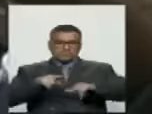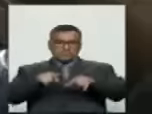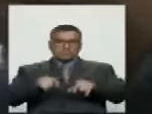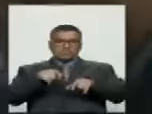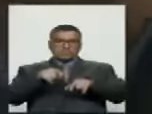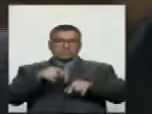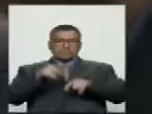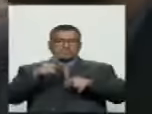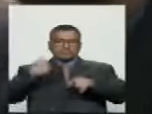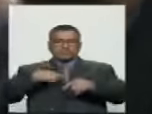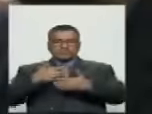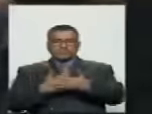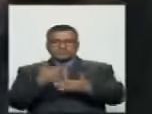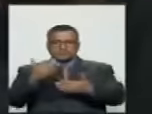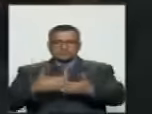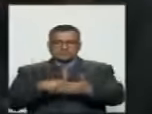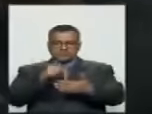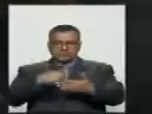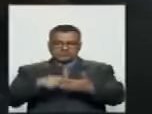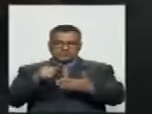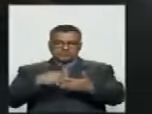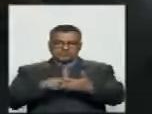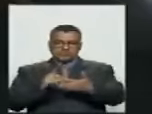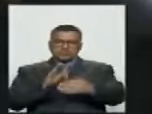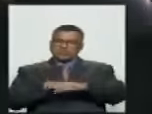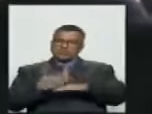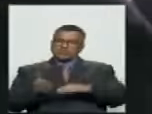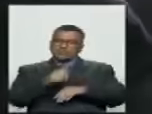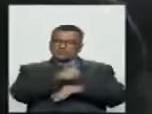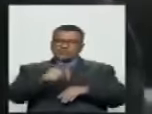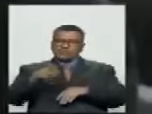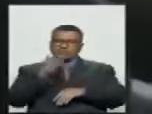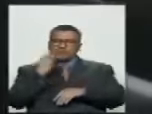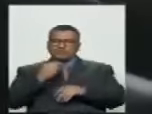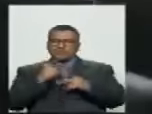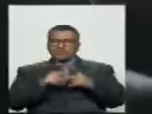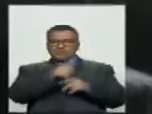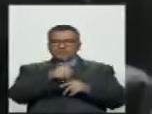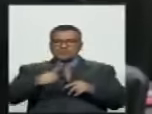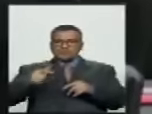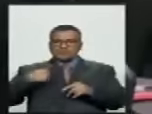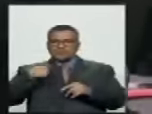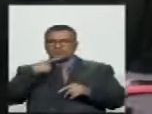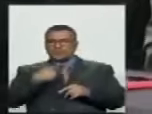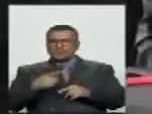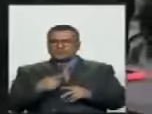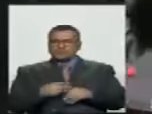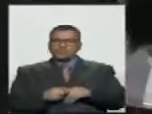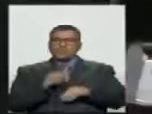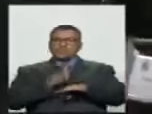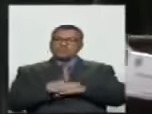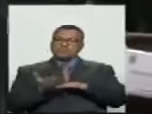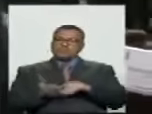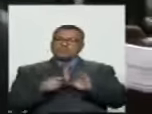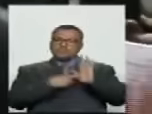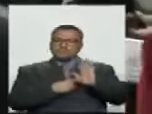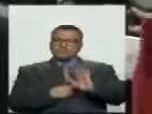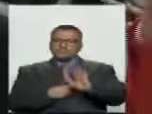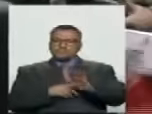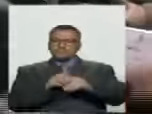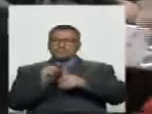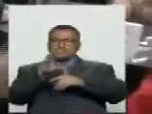sociales, revisemos por qué cada muchacho, cada muchacha, qué vecino, qué vecina, por qué puso,